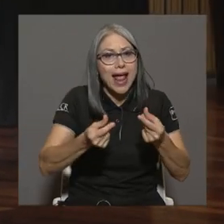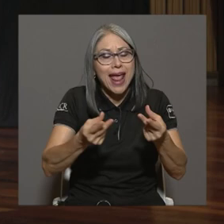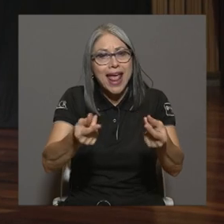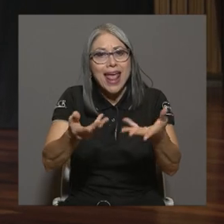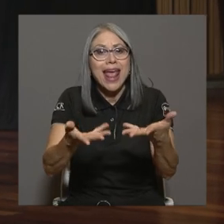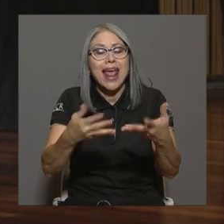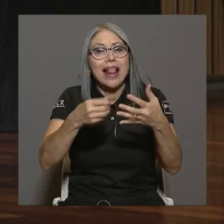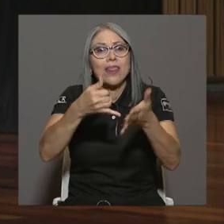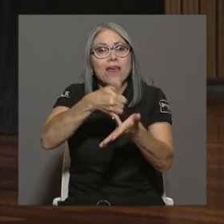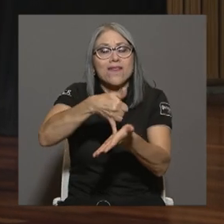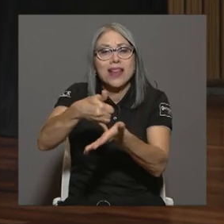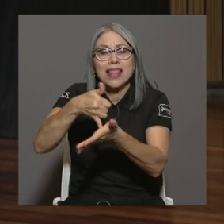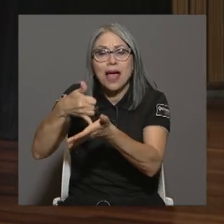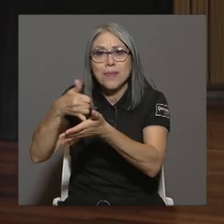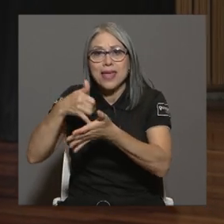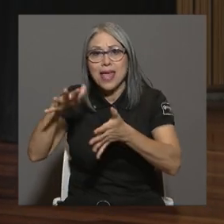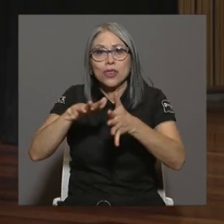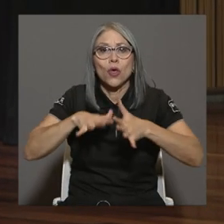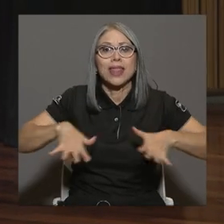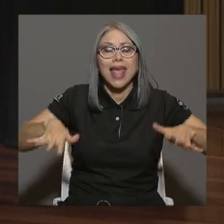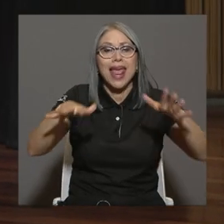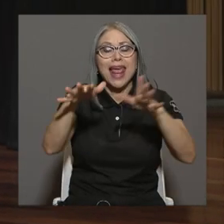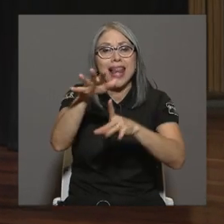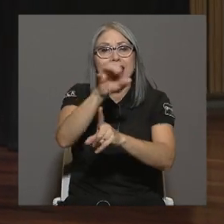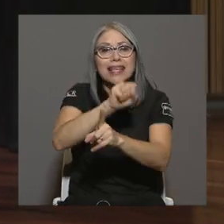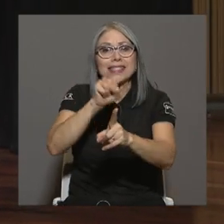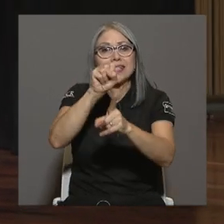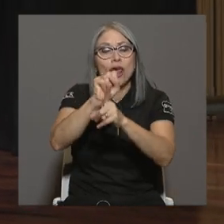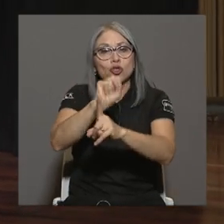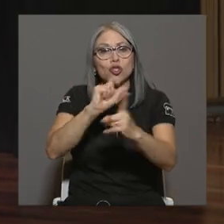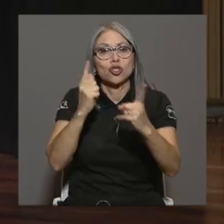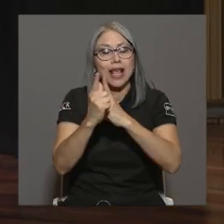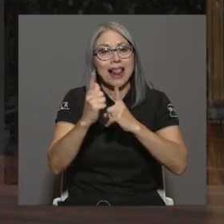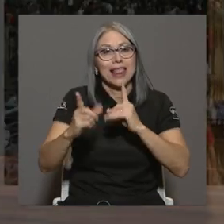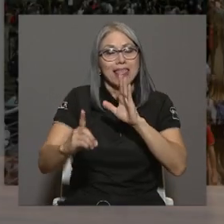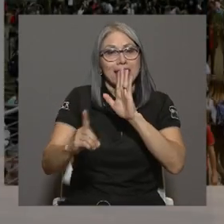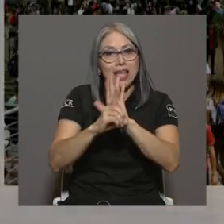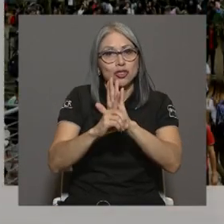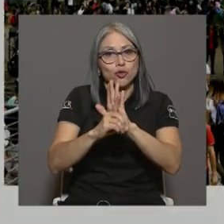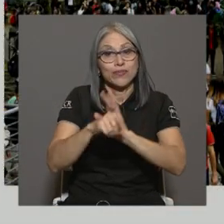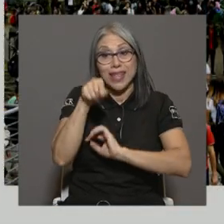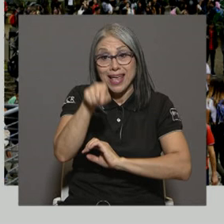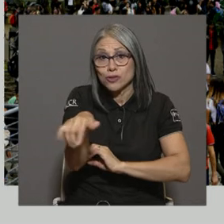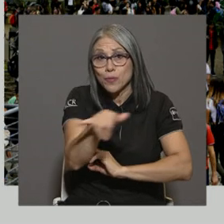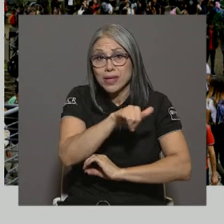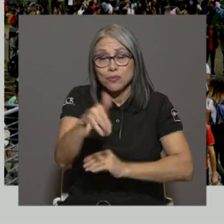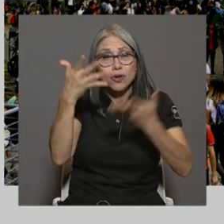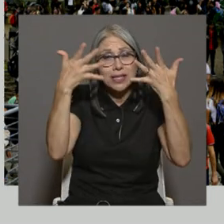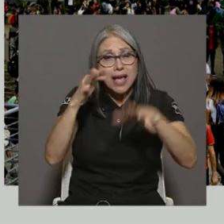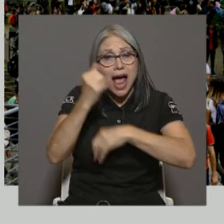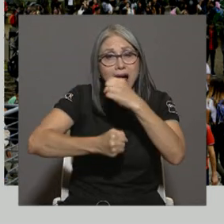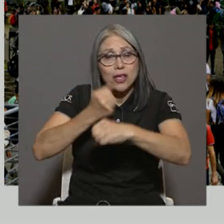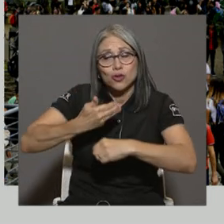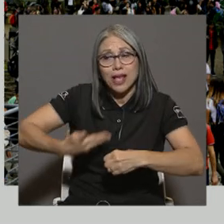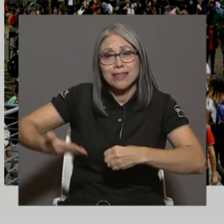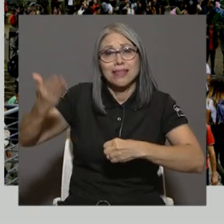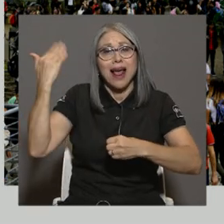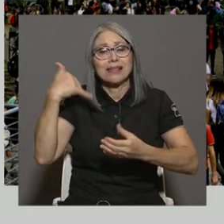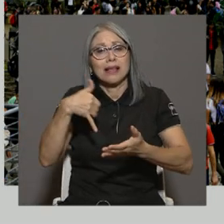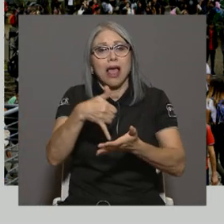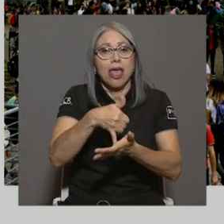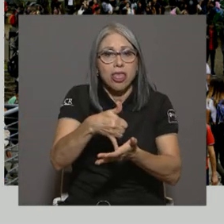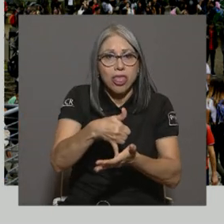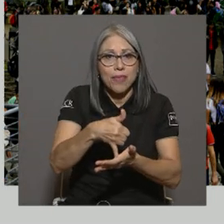desmantelamiento del Estado Social de Derecho, mismo que ya venía de décadas atrás. La